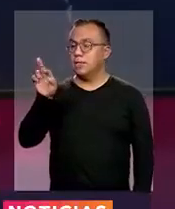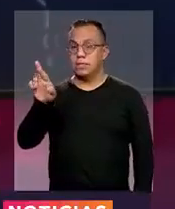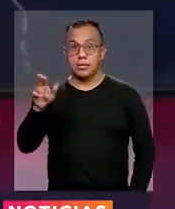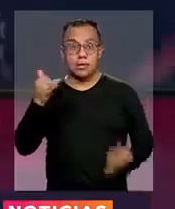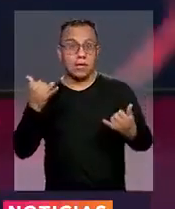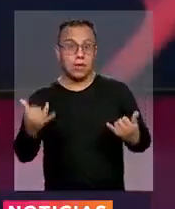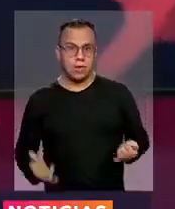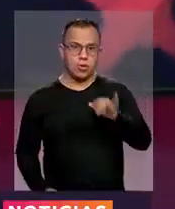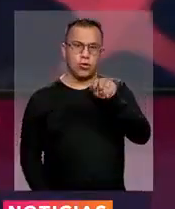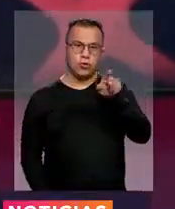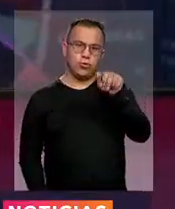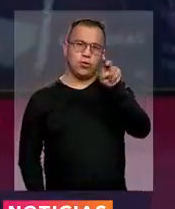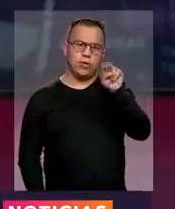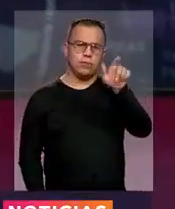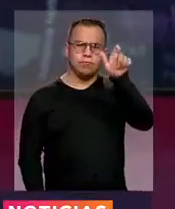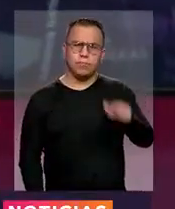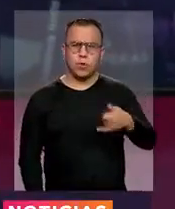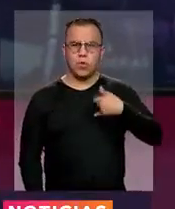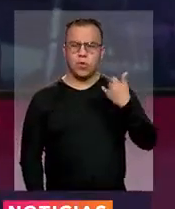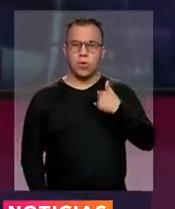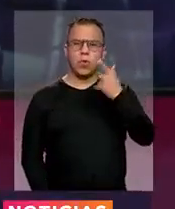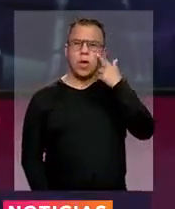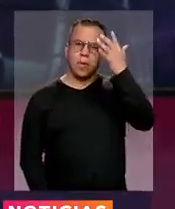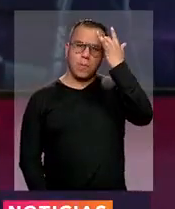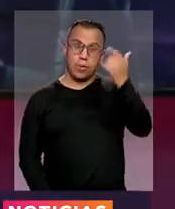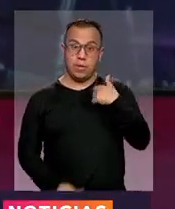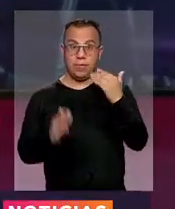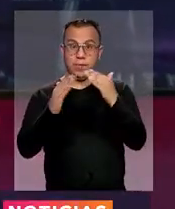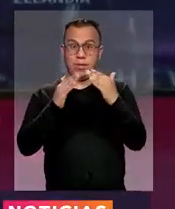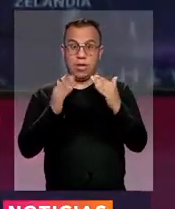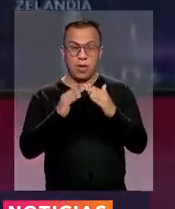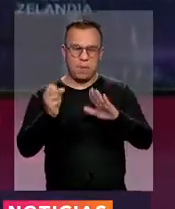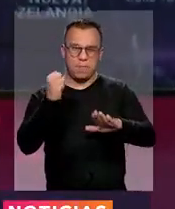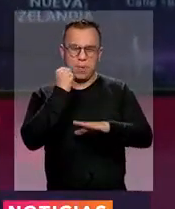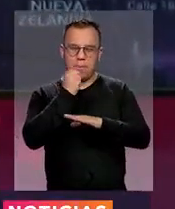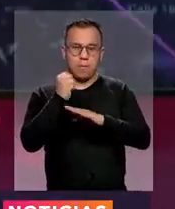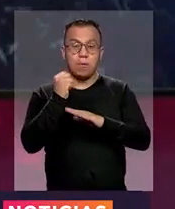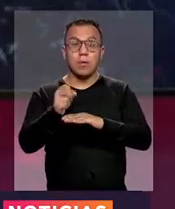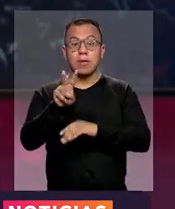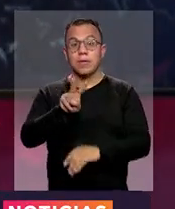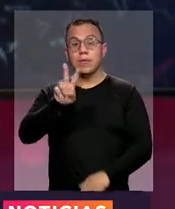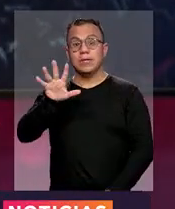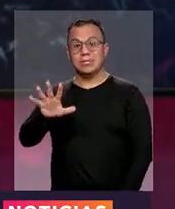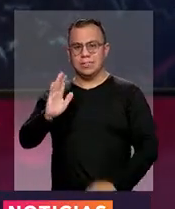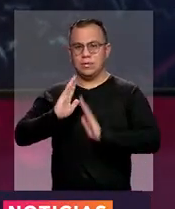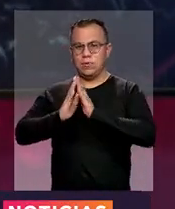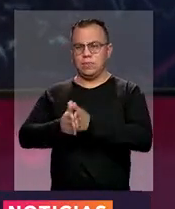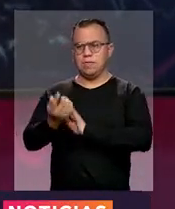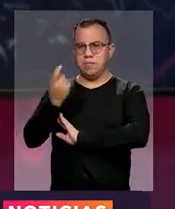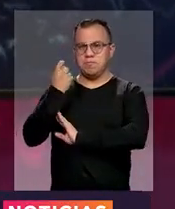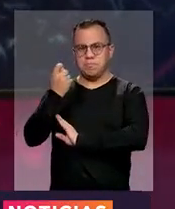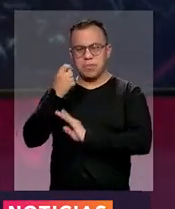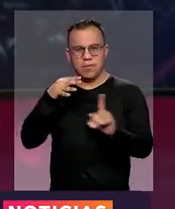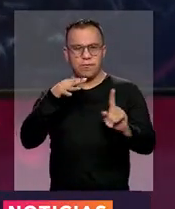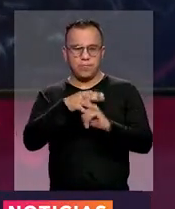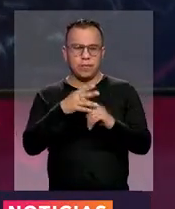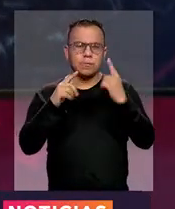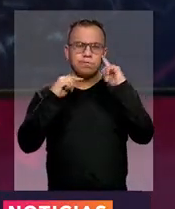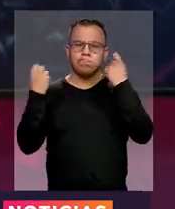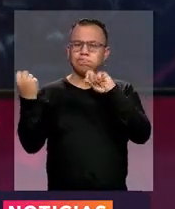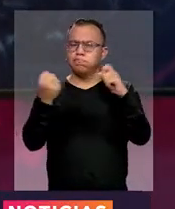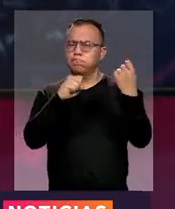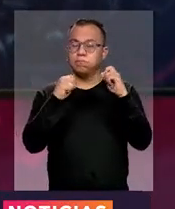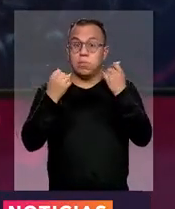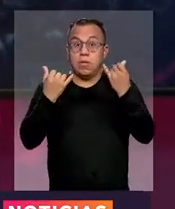La familia de Jonathan Takuma, el joven que murió por la agresión de su vecino con un destornillador el pasado 25 de diciembre, tiene una gran